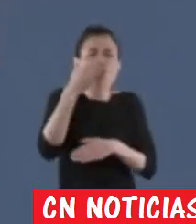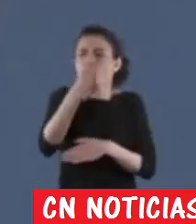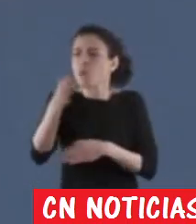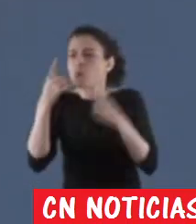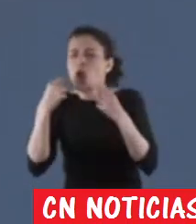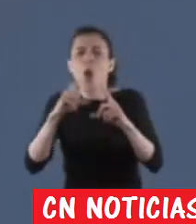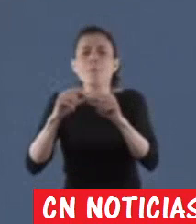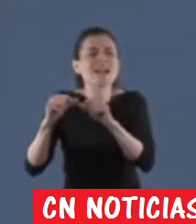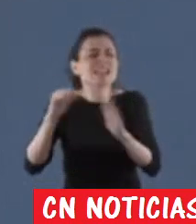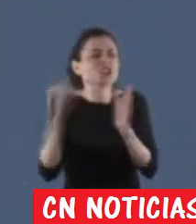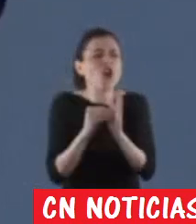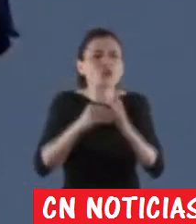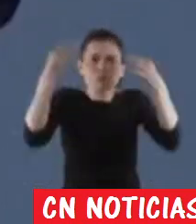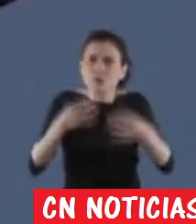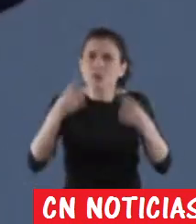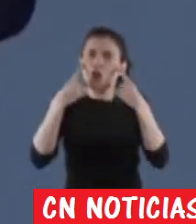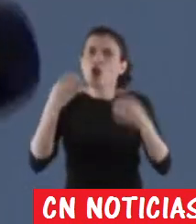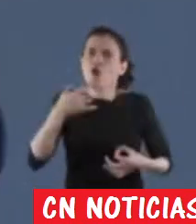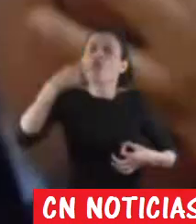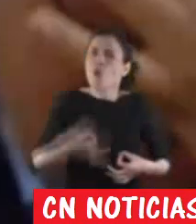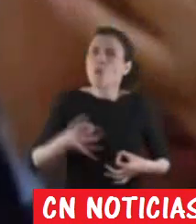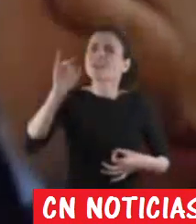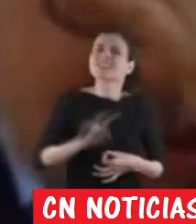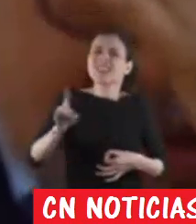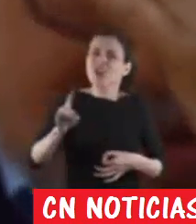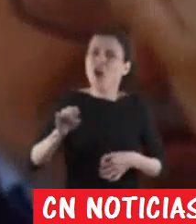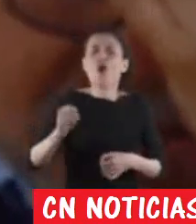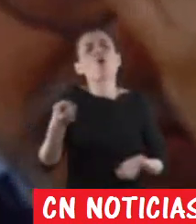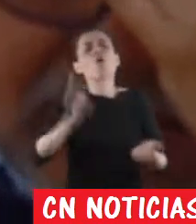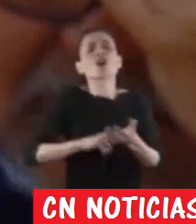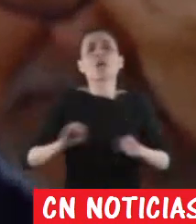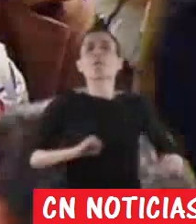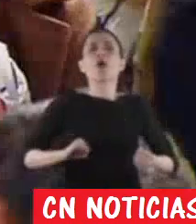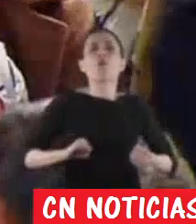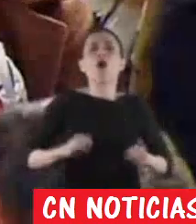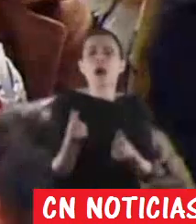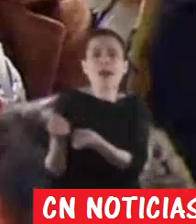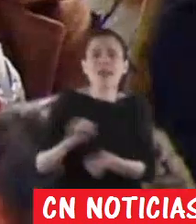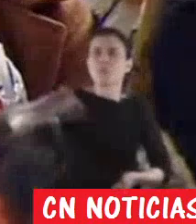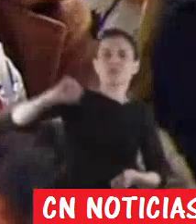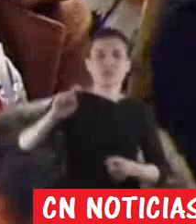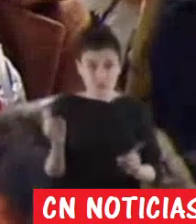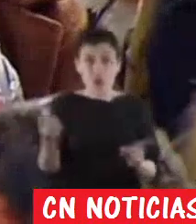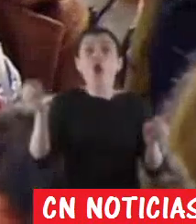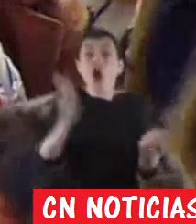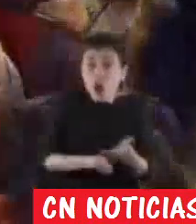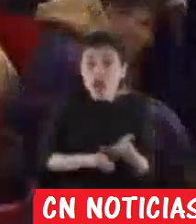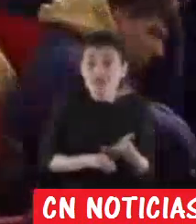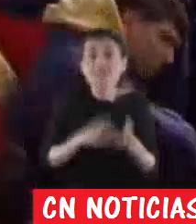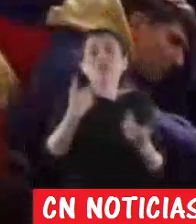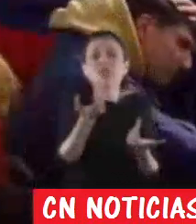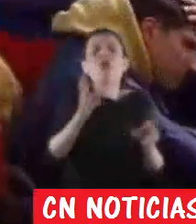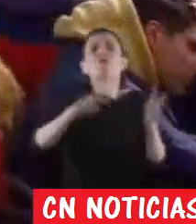cumplen, que no especulan con la plata de la Argentina, para poder verificar que los dólares de la Argentina se usan